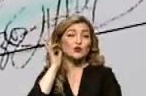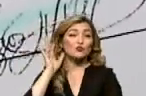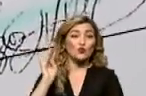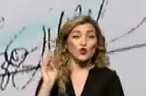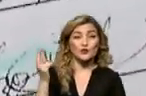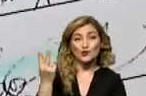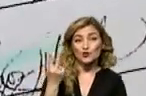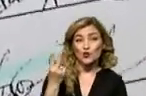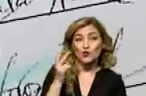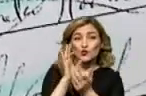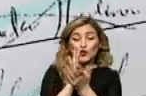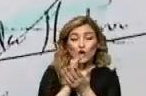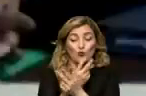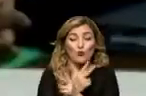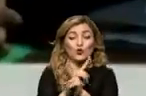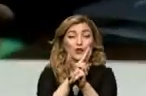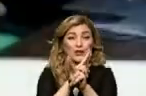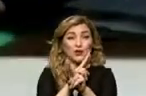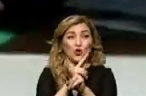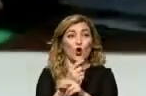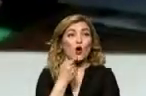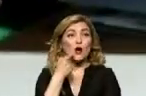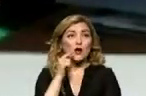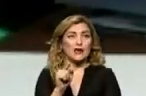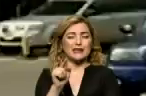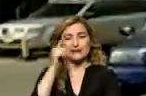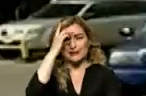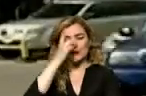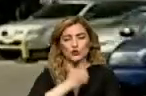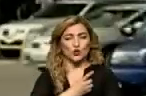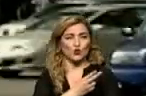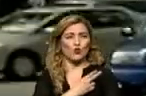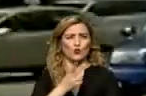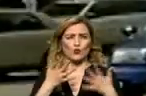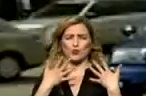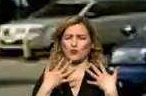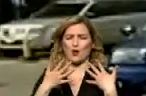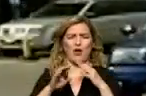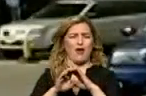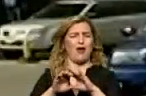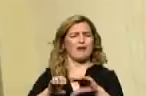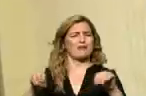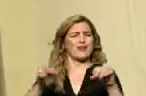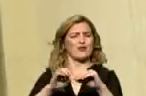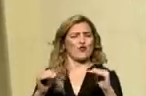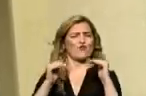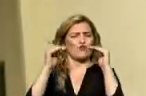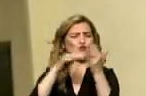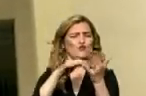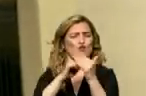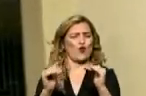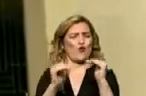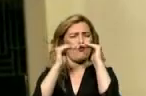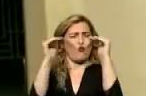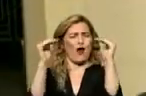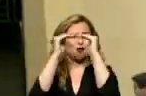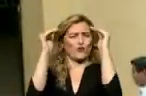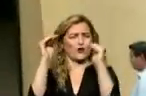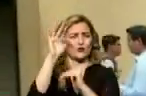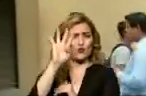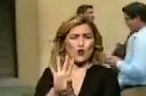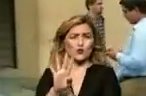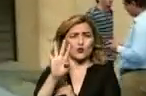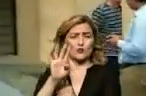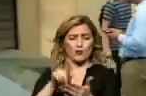esposa, ahora testigo protegido, apelarán la decisión de la Universidad de Guayaquil de anular sus títulos de cuarto nivel. Dice que cuentan